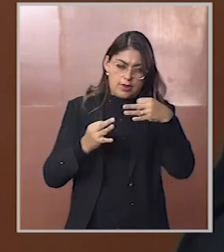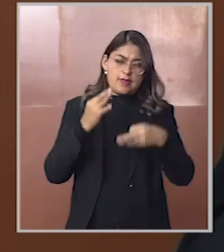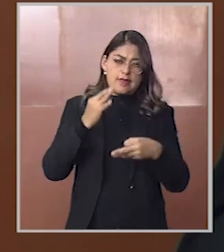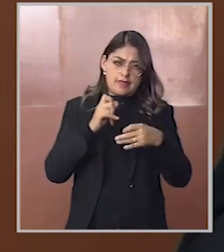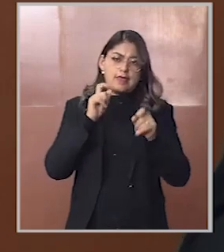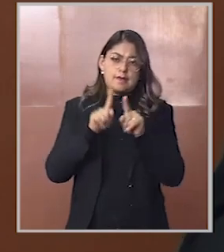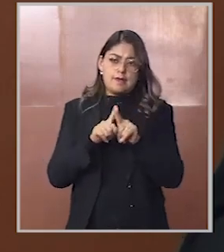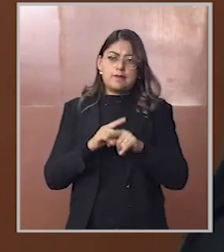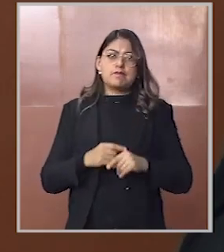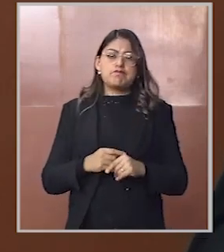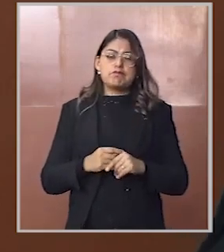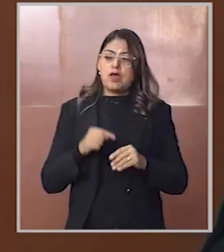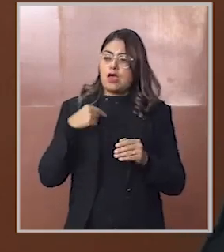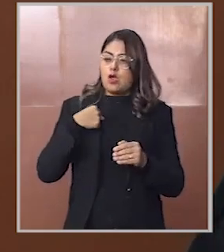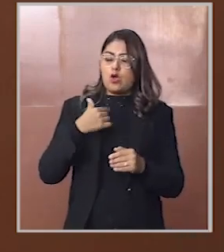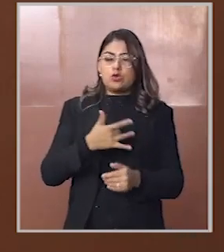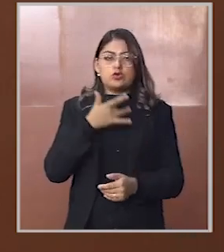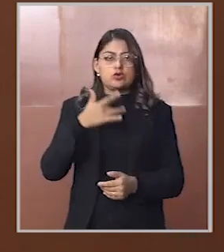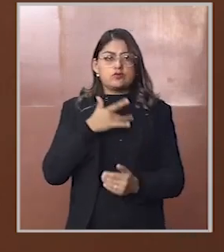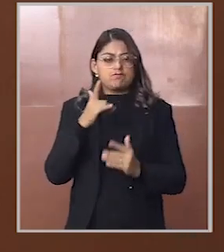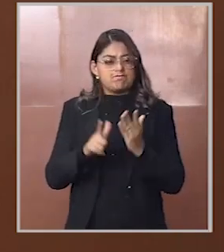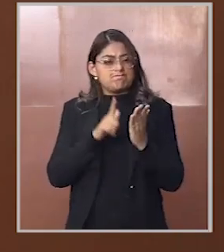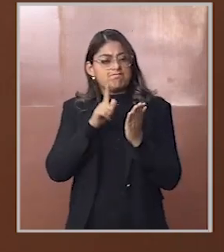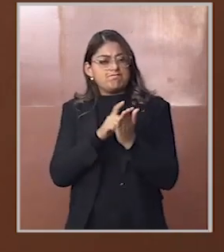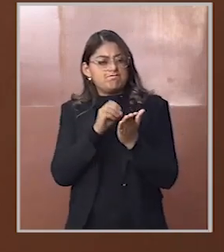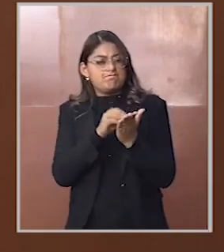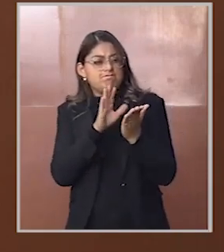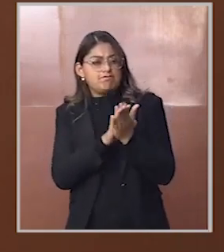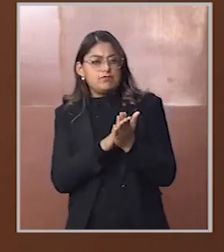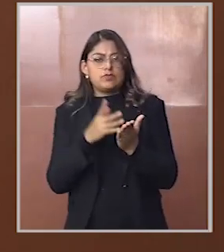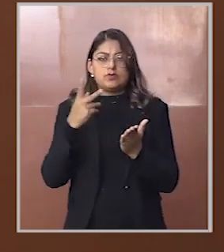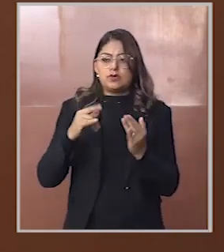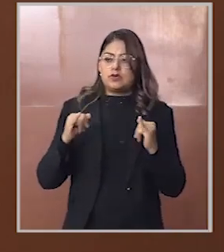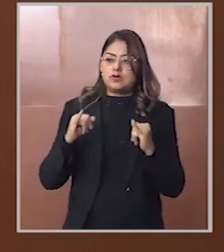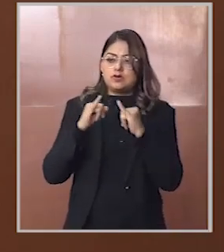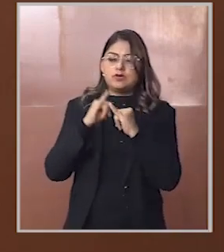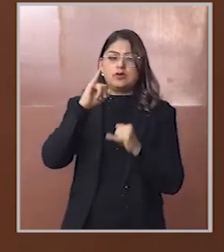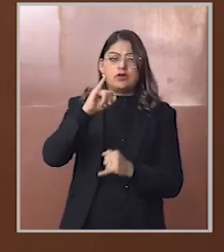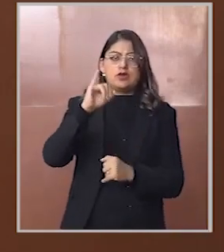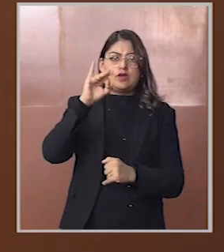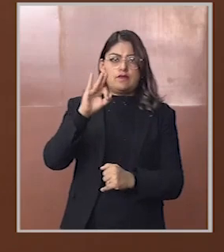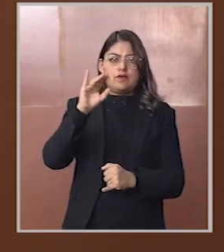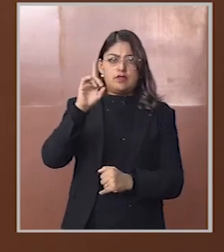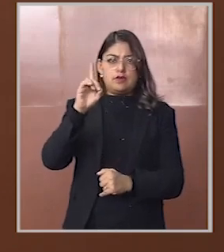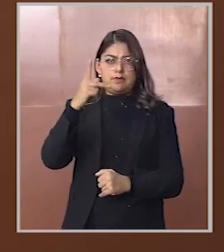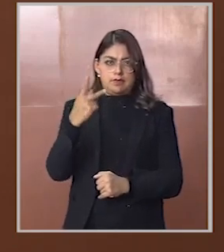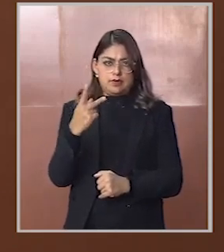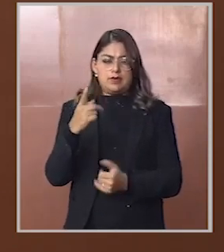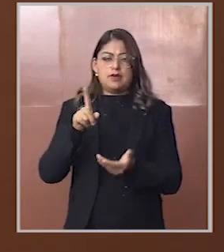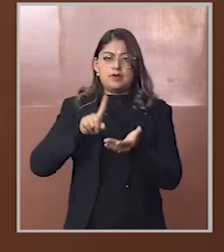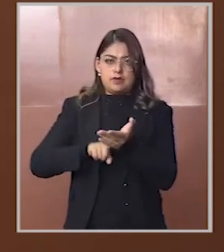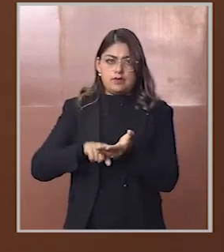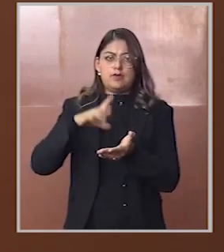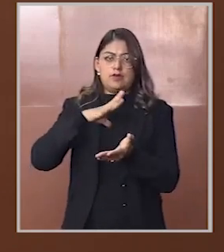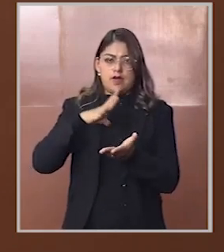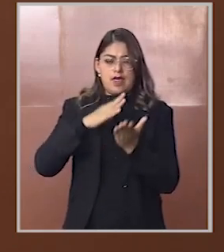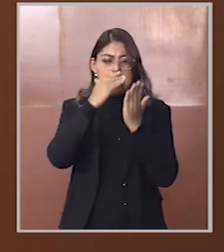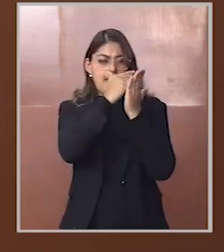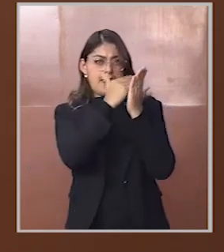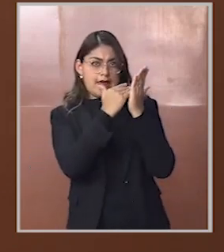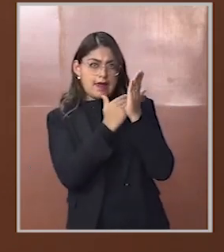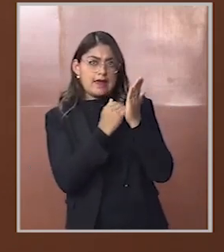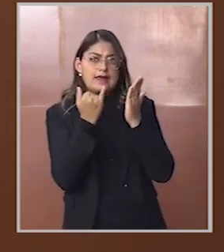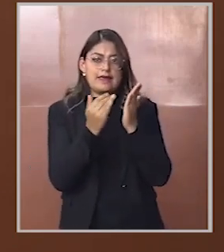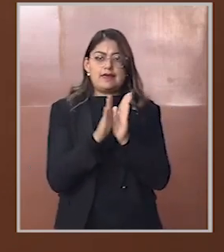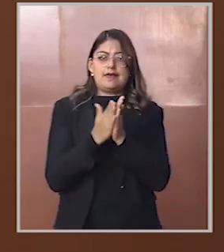jurídicas Considero que las tareas que por ley tiene señaladas el instituto de la defensoría pública federal y el contenido de las guías y